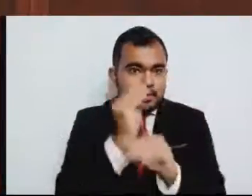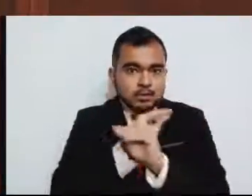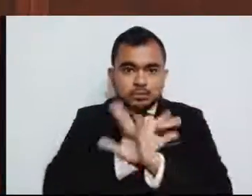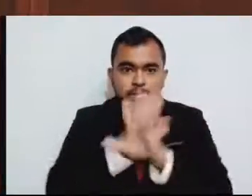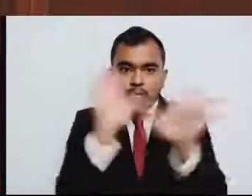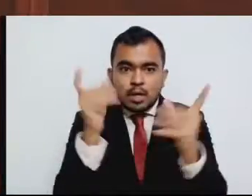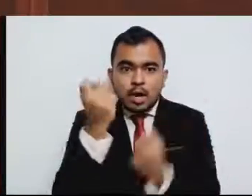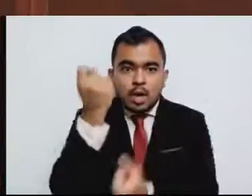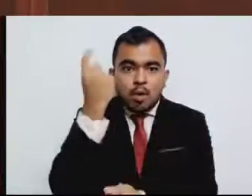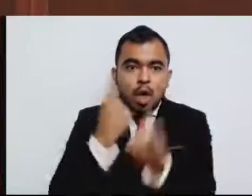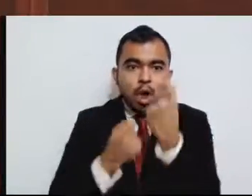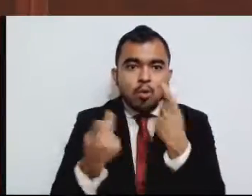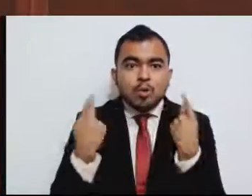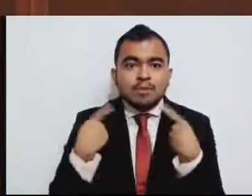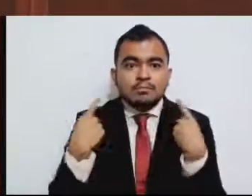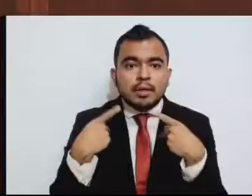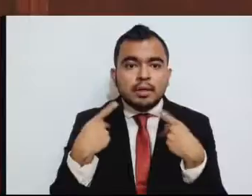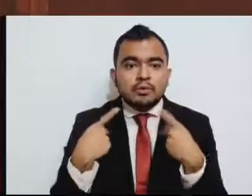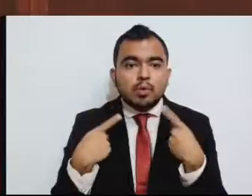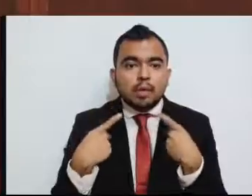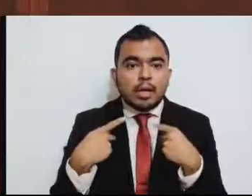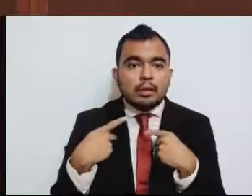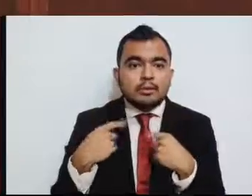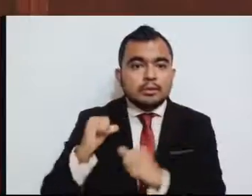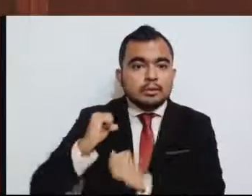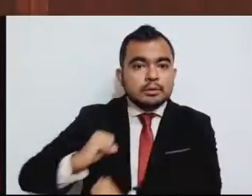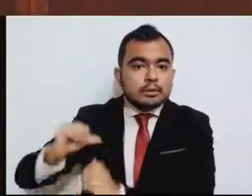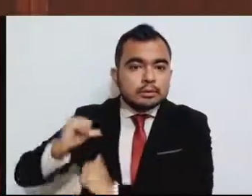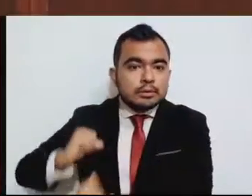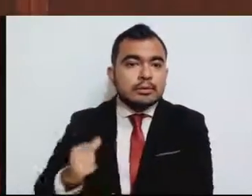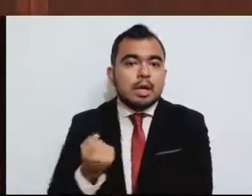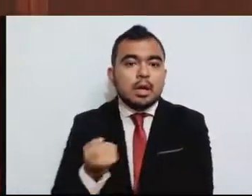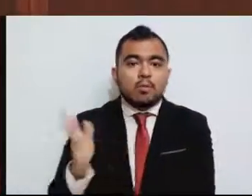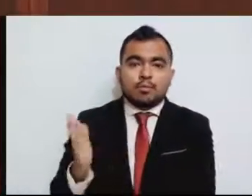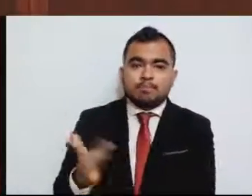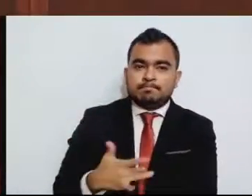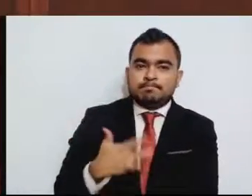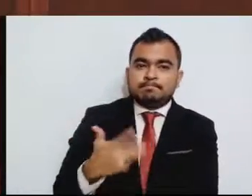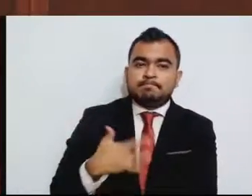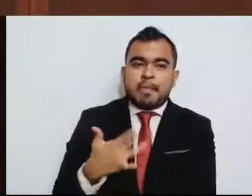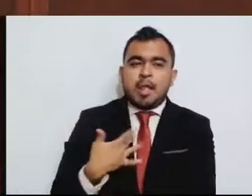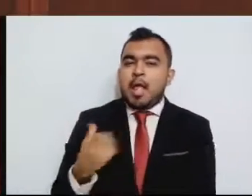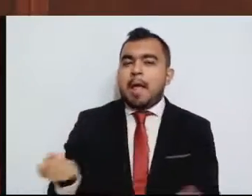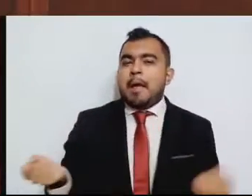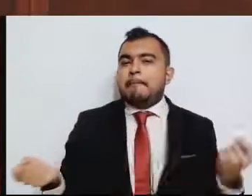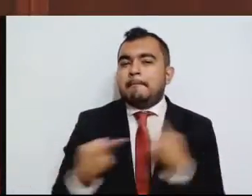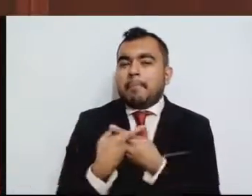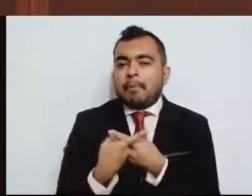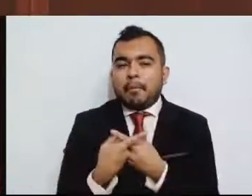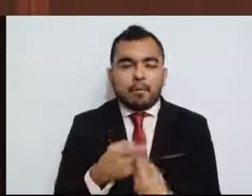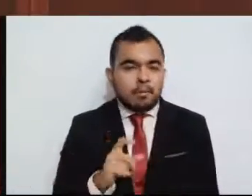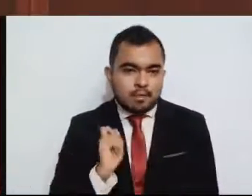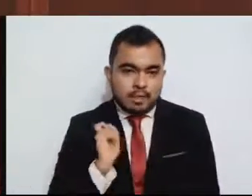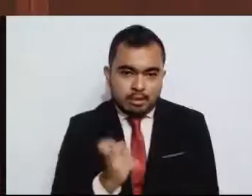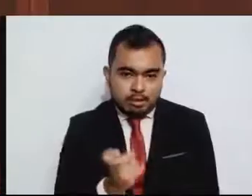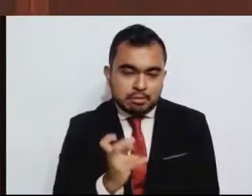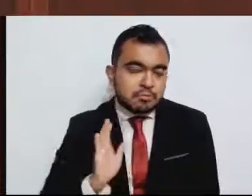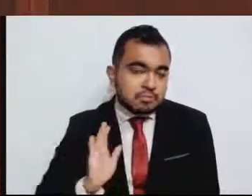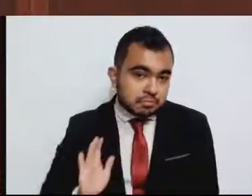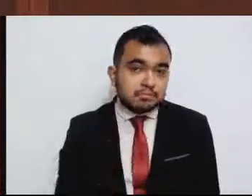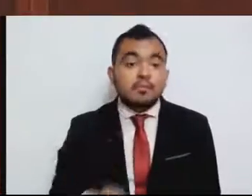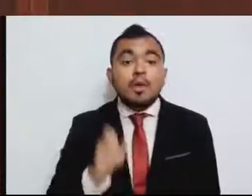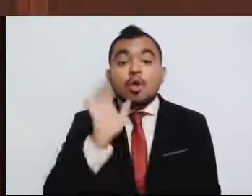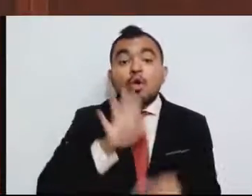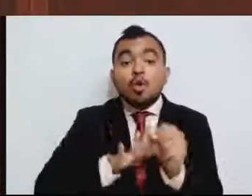algunos oídos y para algunas cabezas pues naturalmente no les entra la idea cuál es el proceso la pregunta es